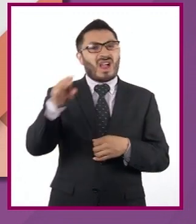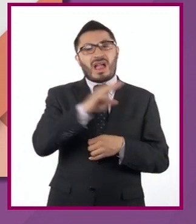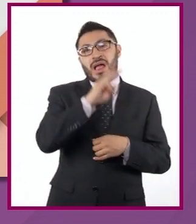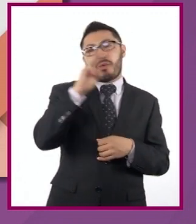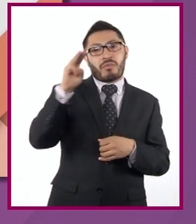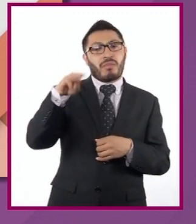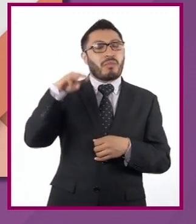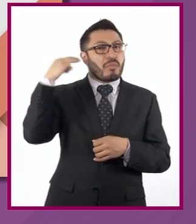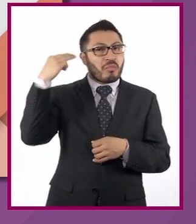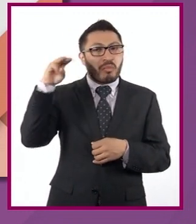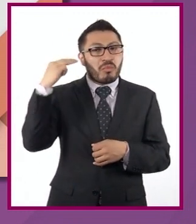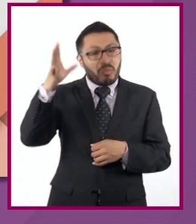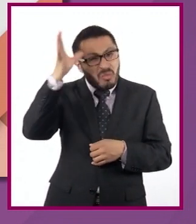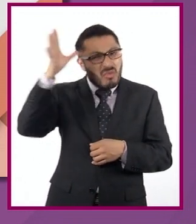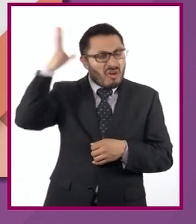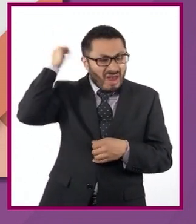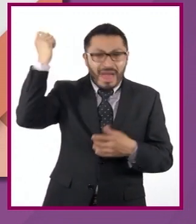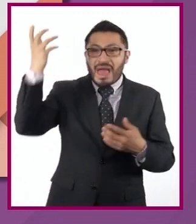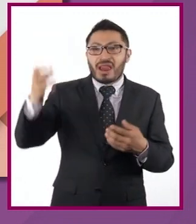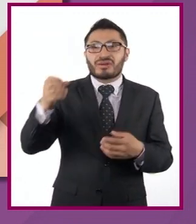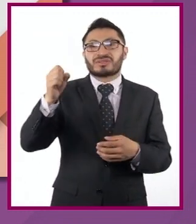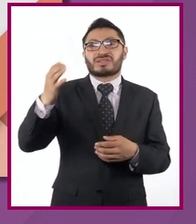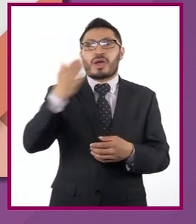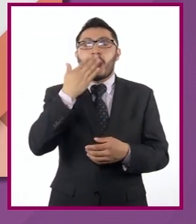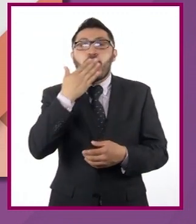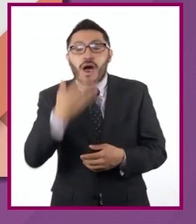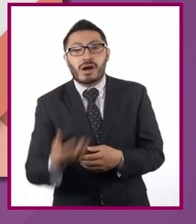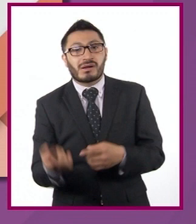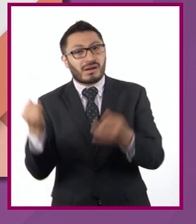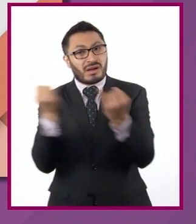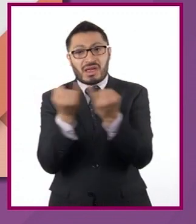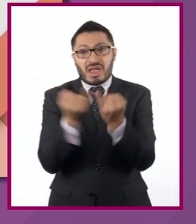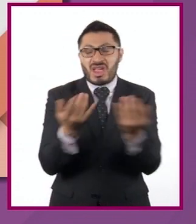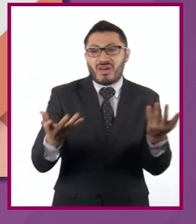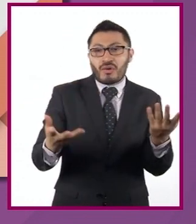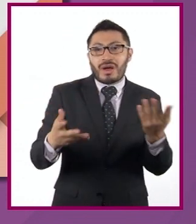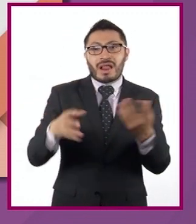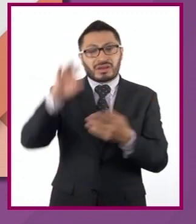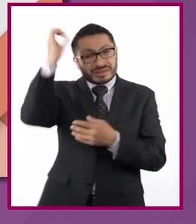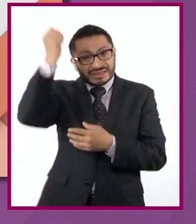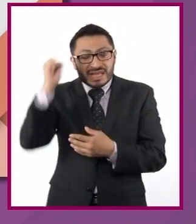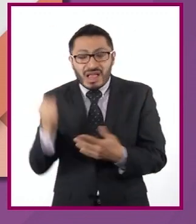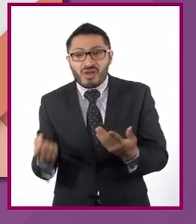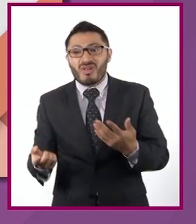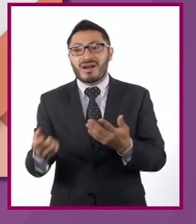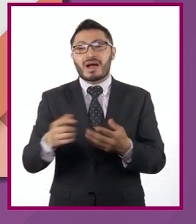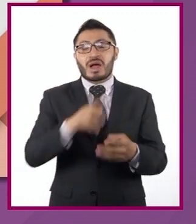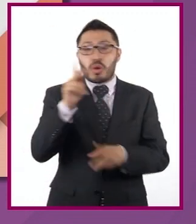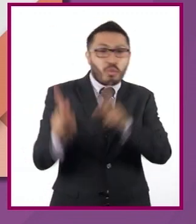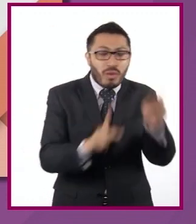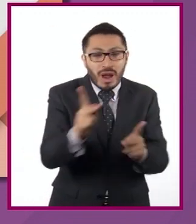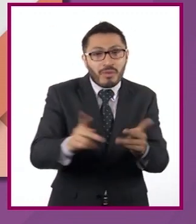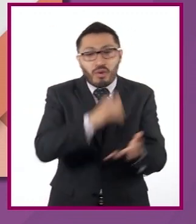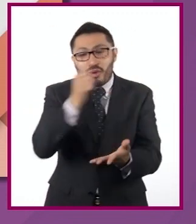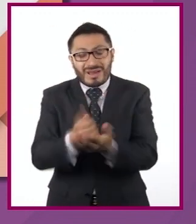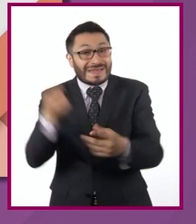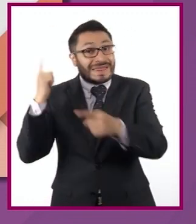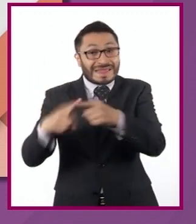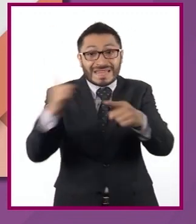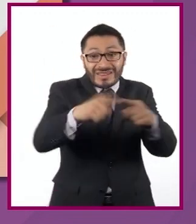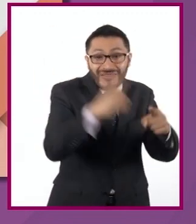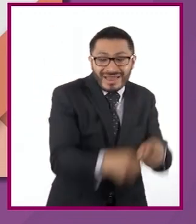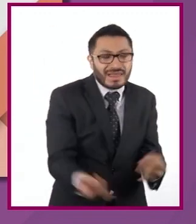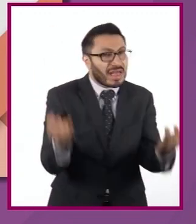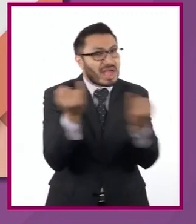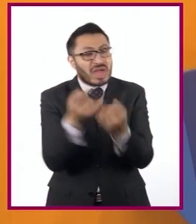Sinaloa. Lo mismo con quien vive en una zona rural o una urbana. También incide la educación que uno